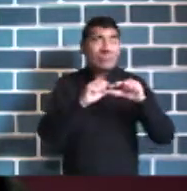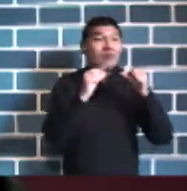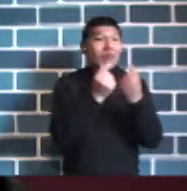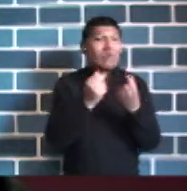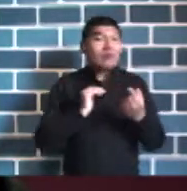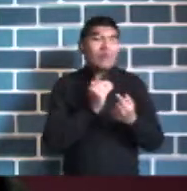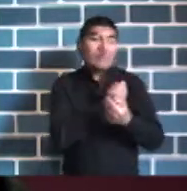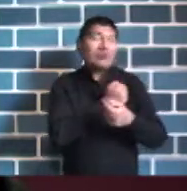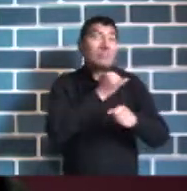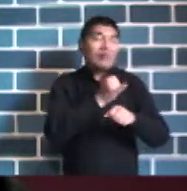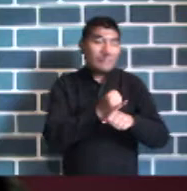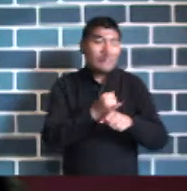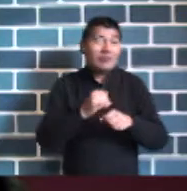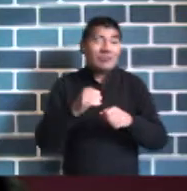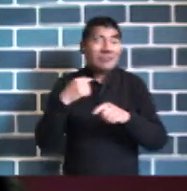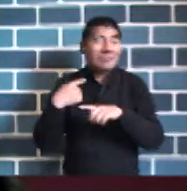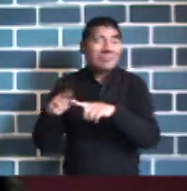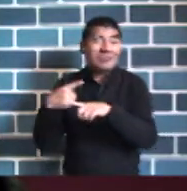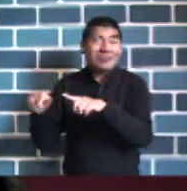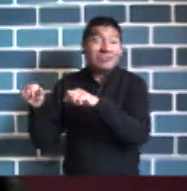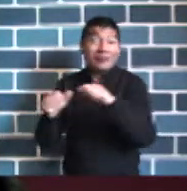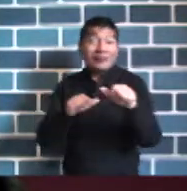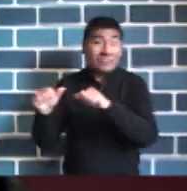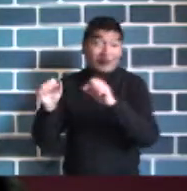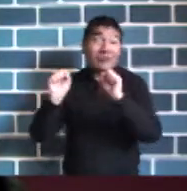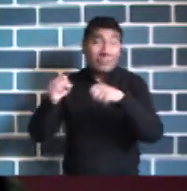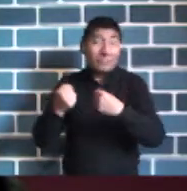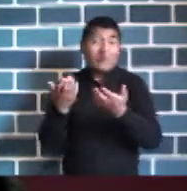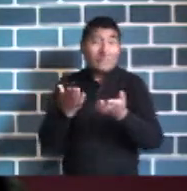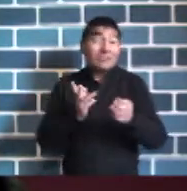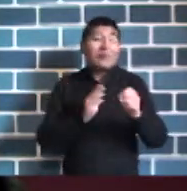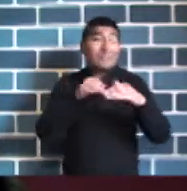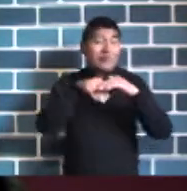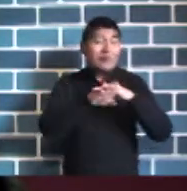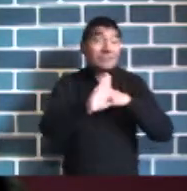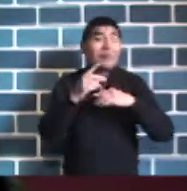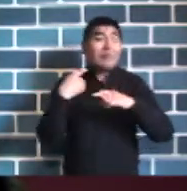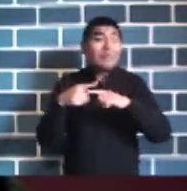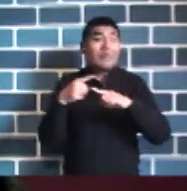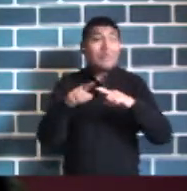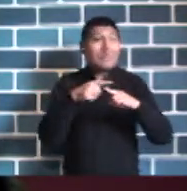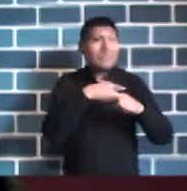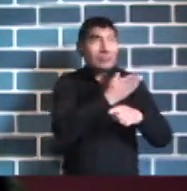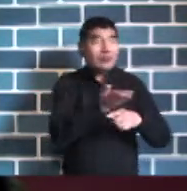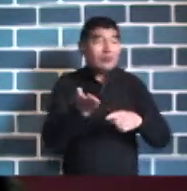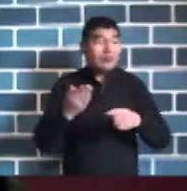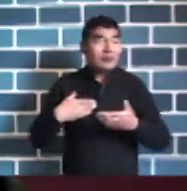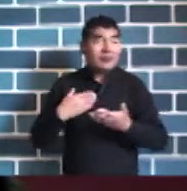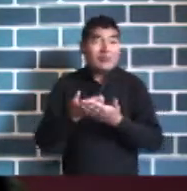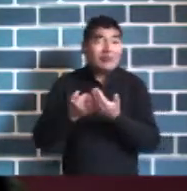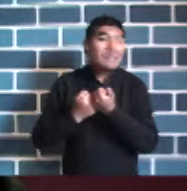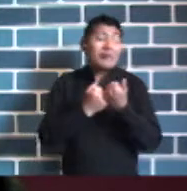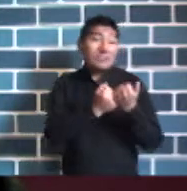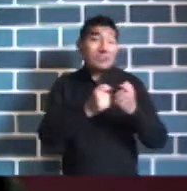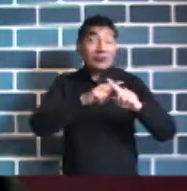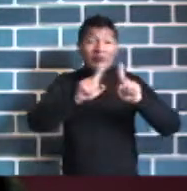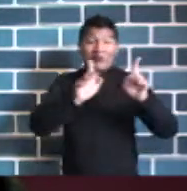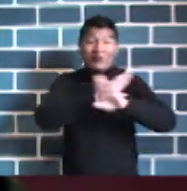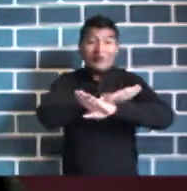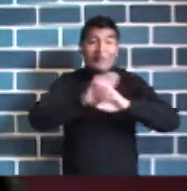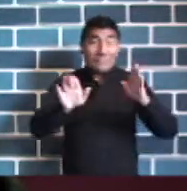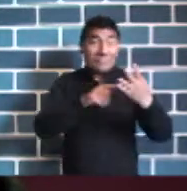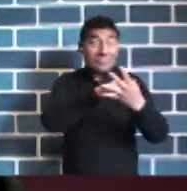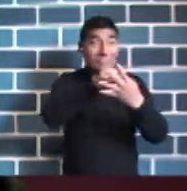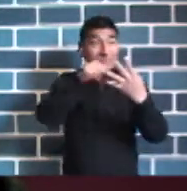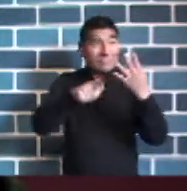de nuestra parroquia en varias actividades podemos estar involucrados en diferentes obras de calidad pero nada de